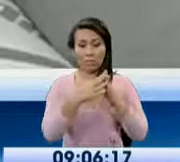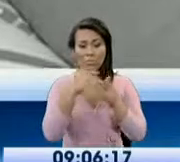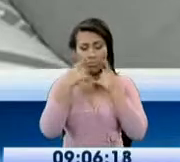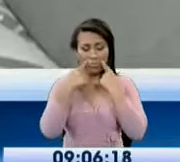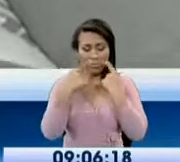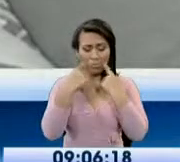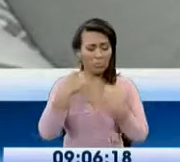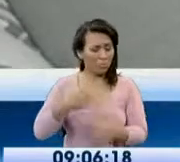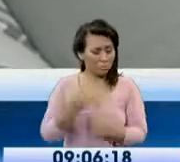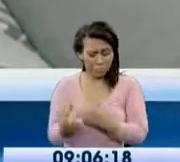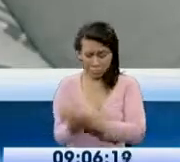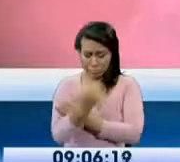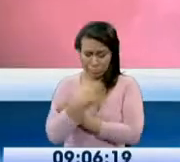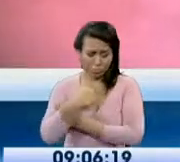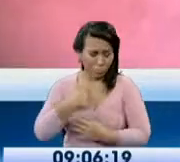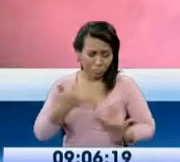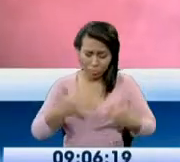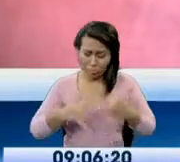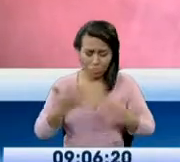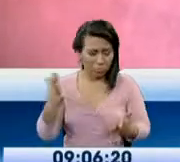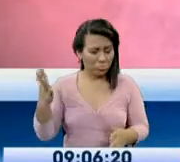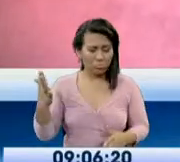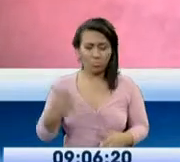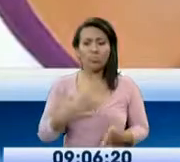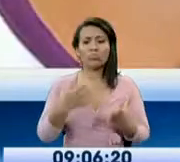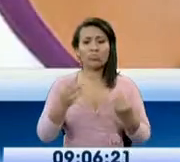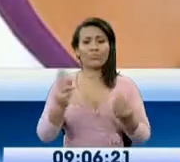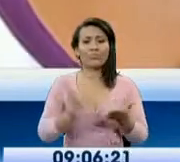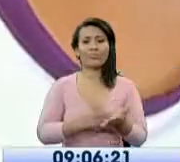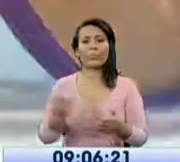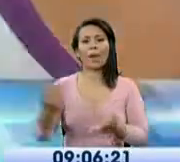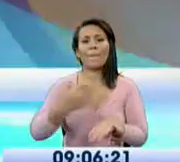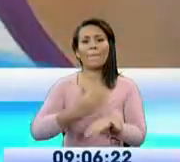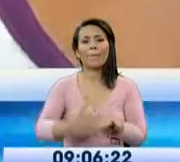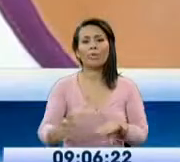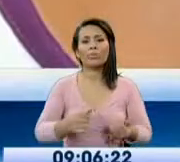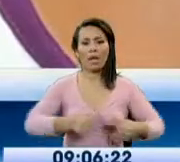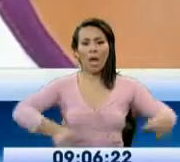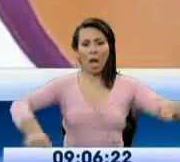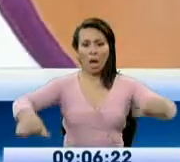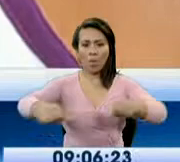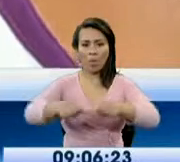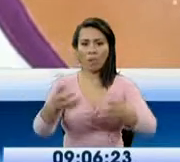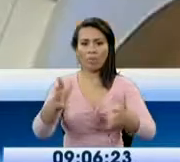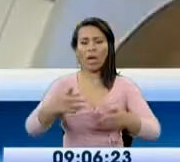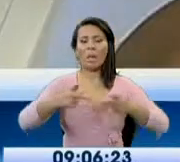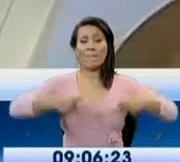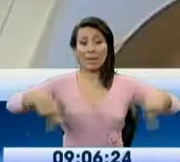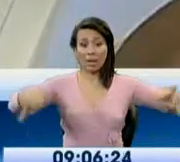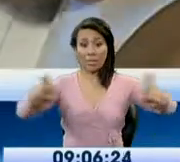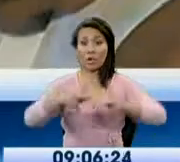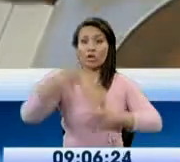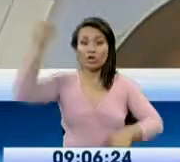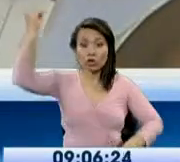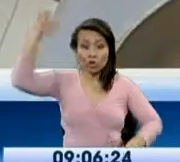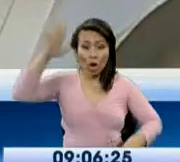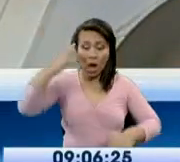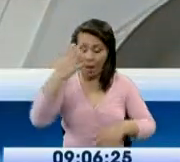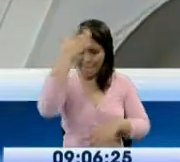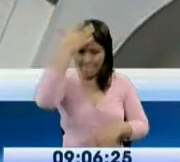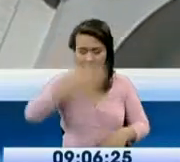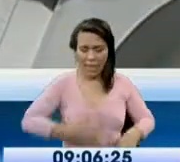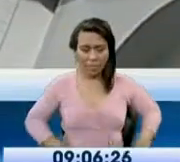quiere, que no lo dejan jugar. Muchas veces del grado me lo han botado al patio en pleno sol, me lo han arrimado con